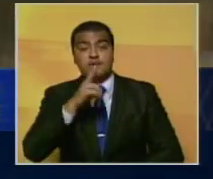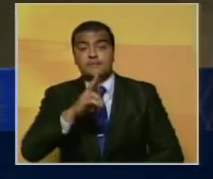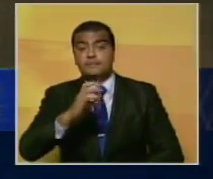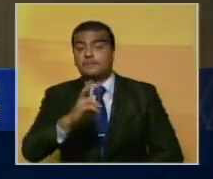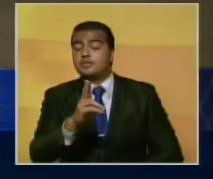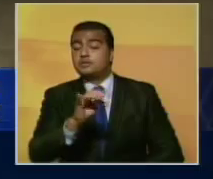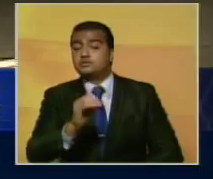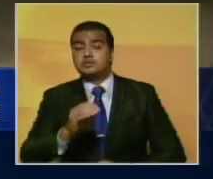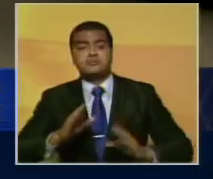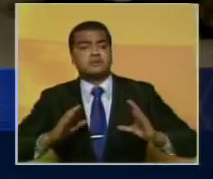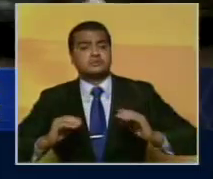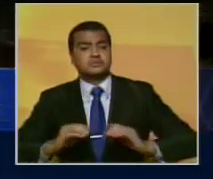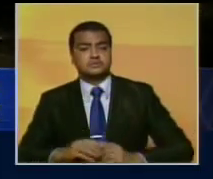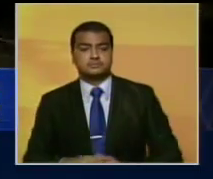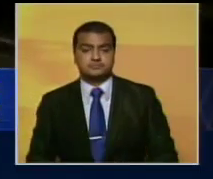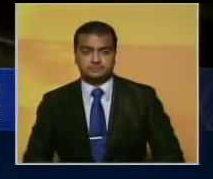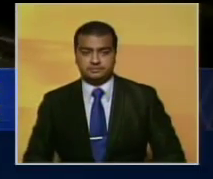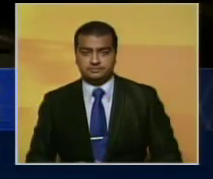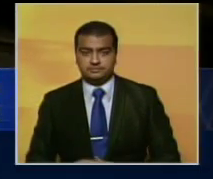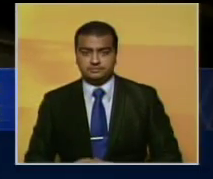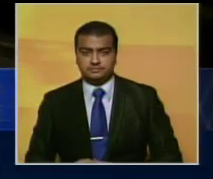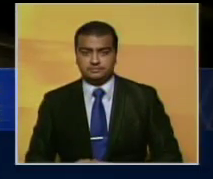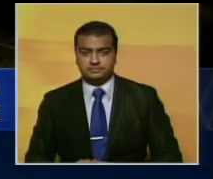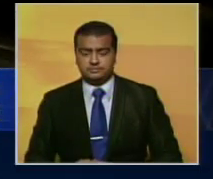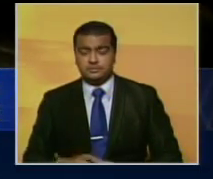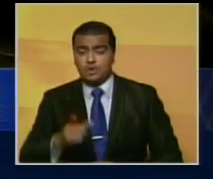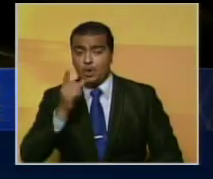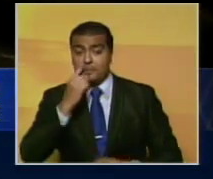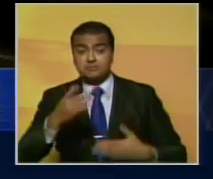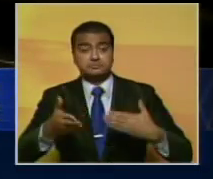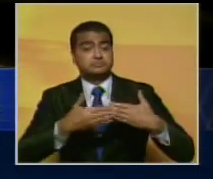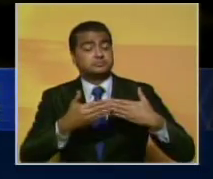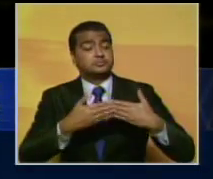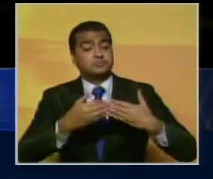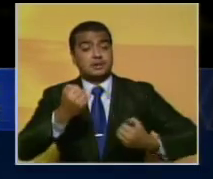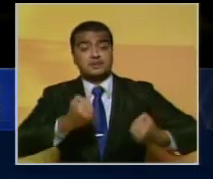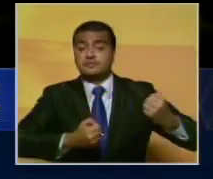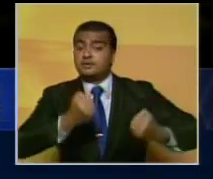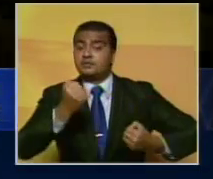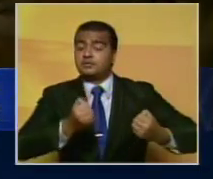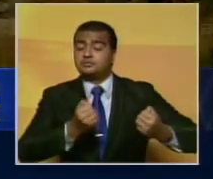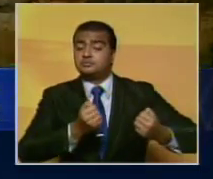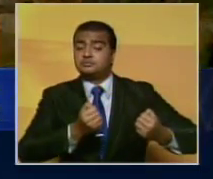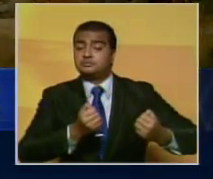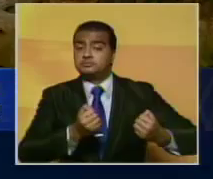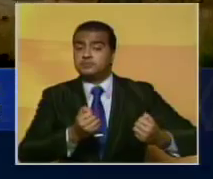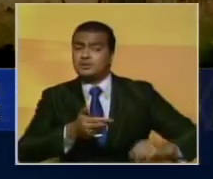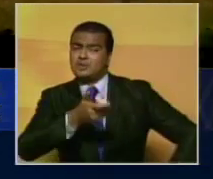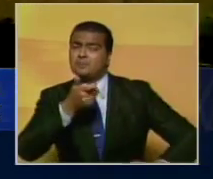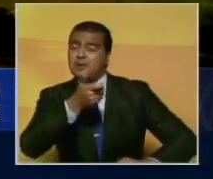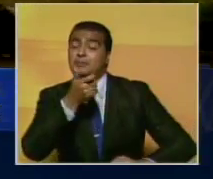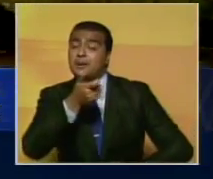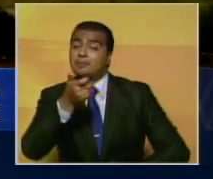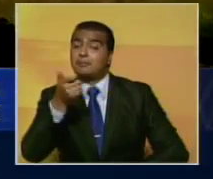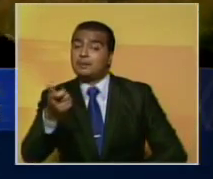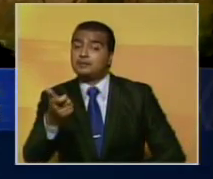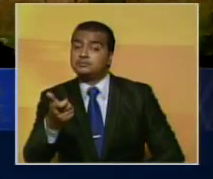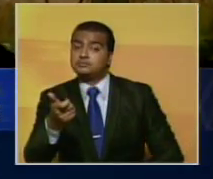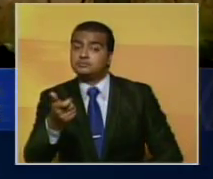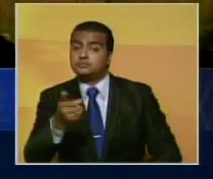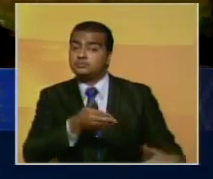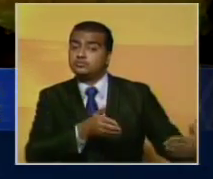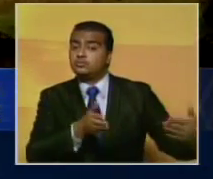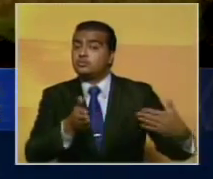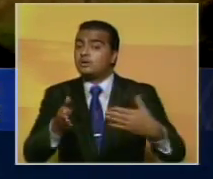tics para vacacionar los delincuentes le obstruyeron el paso al vehículo donde viajaban y con tiros los obligaron a tomar un